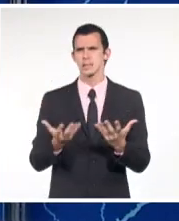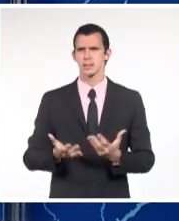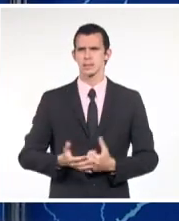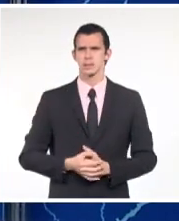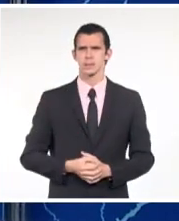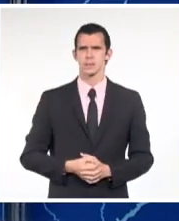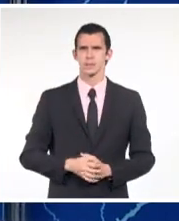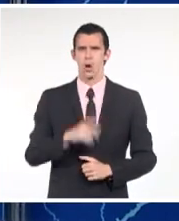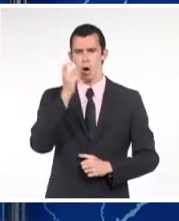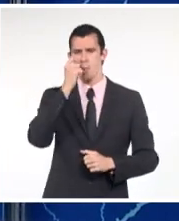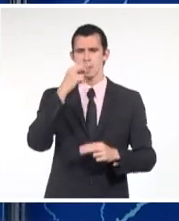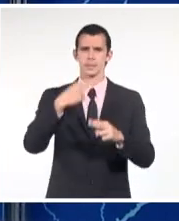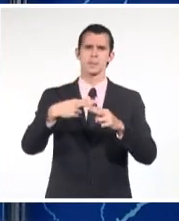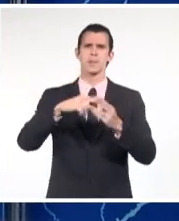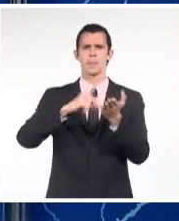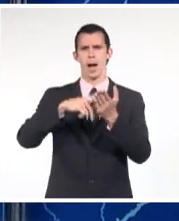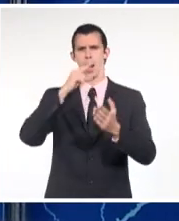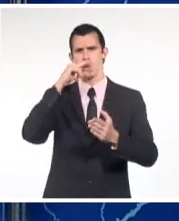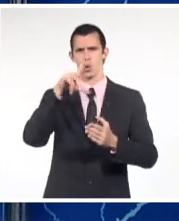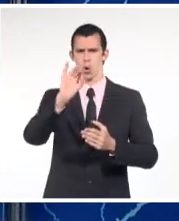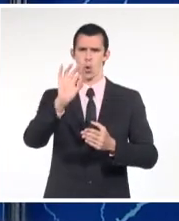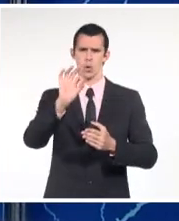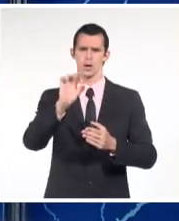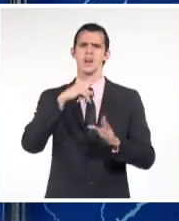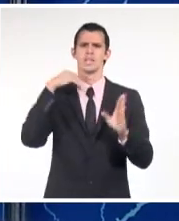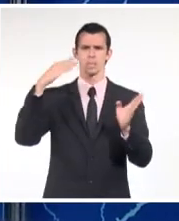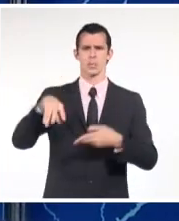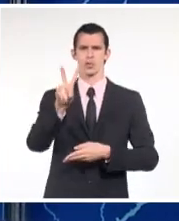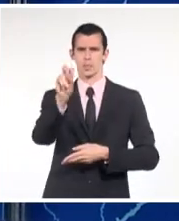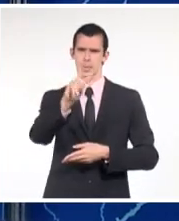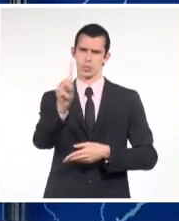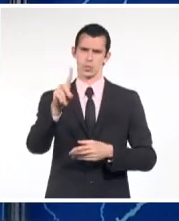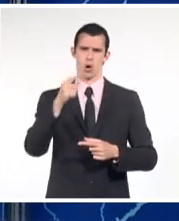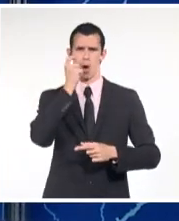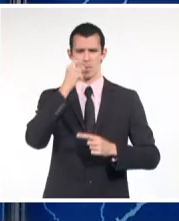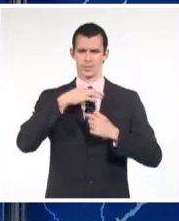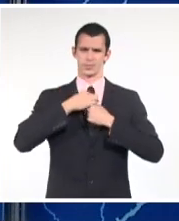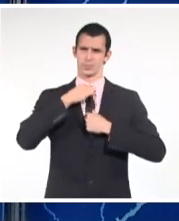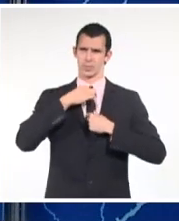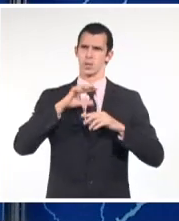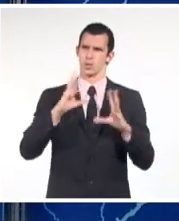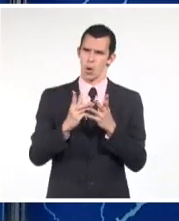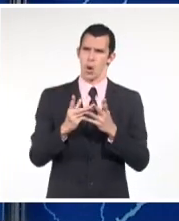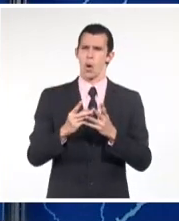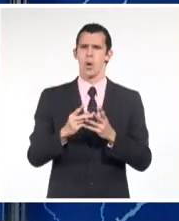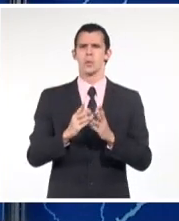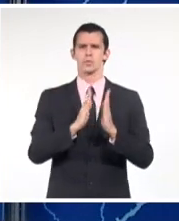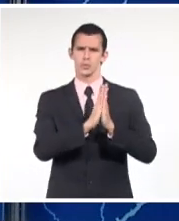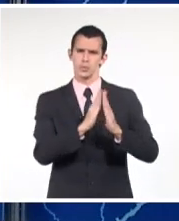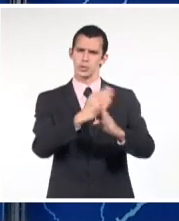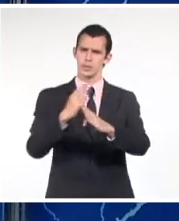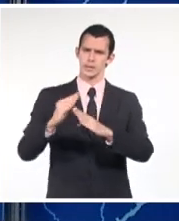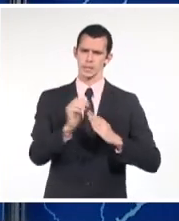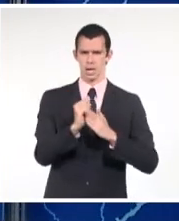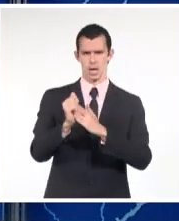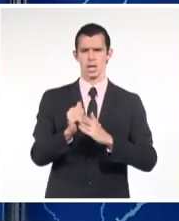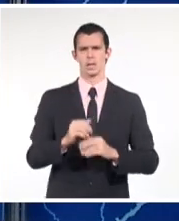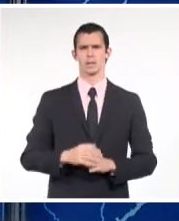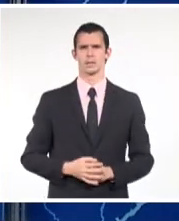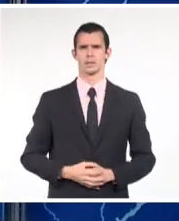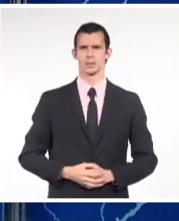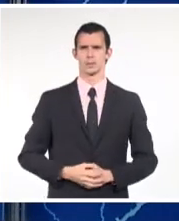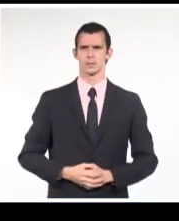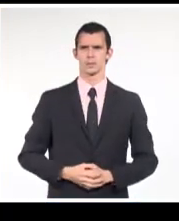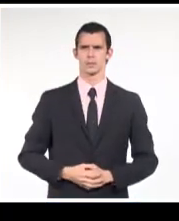reverendo Pablo Den Marichal Rodríguez, fallecido en 2021 y quien fuera un destacado líder ecuménico y sobre todo un gran